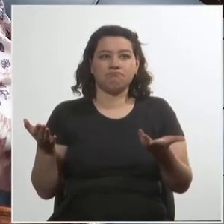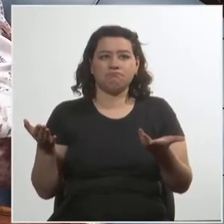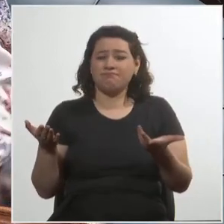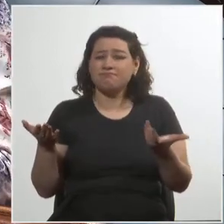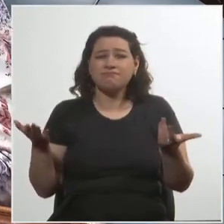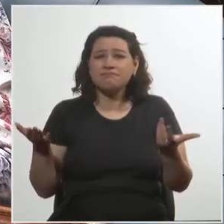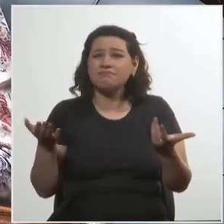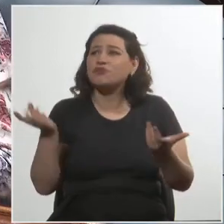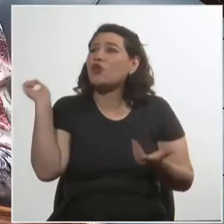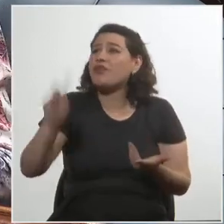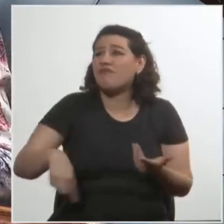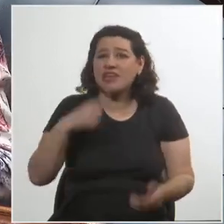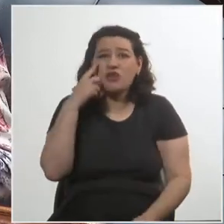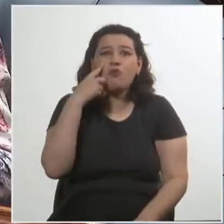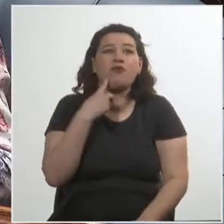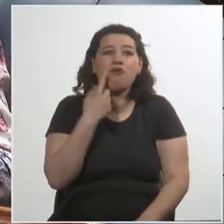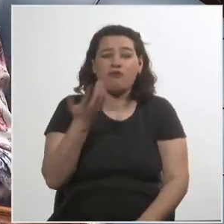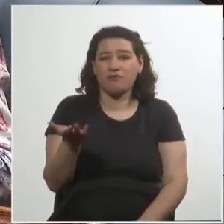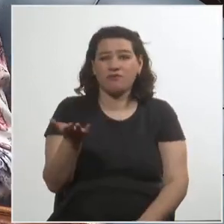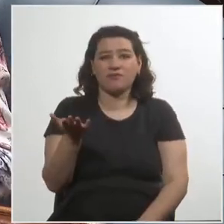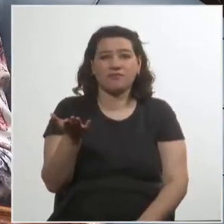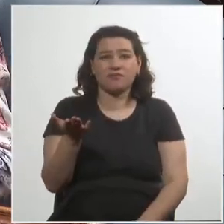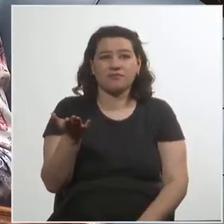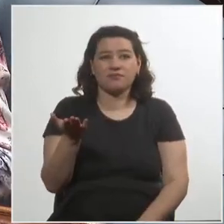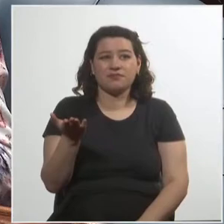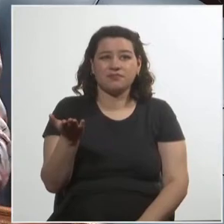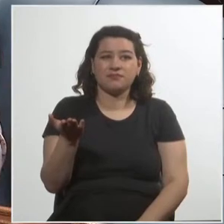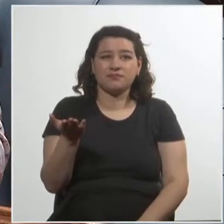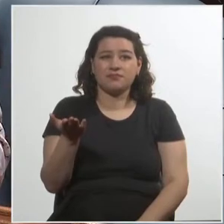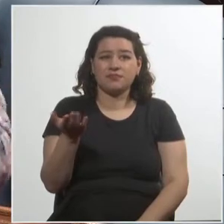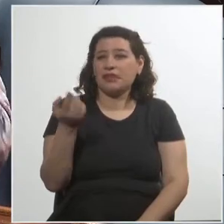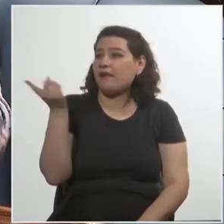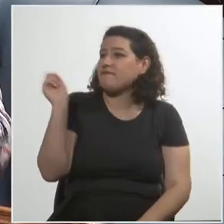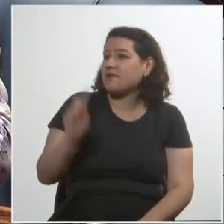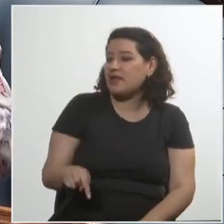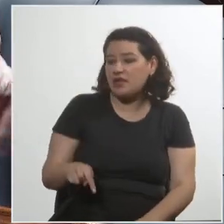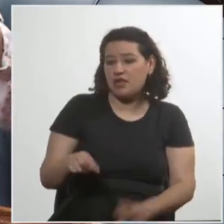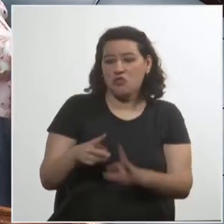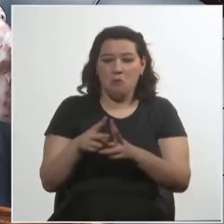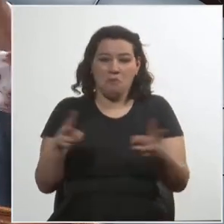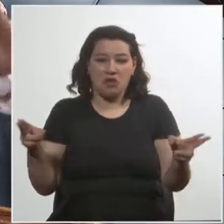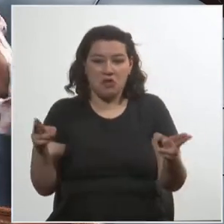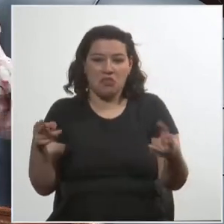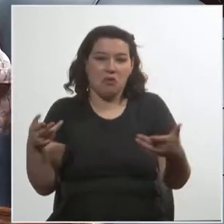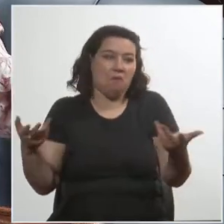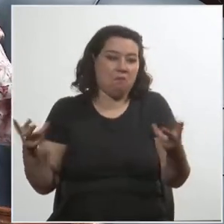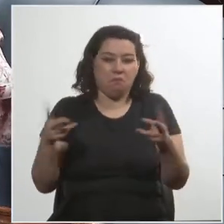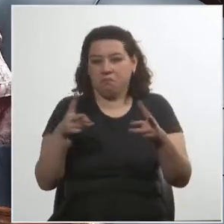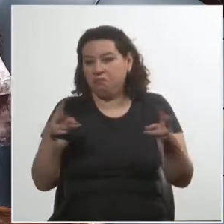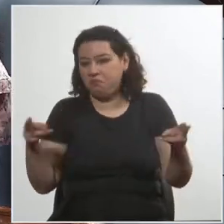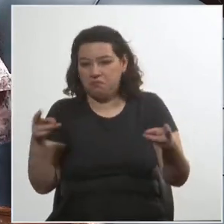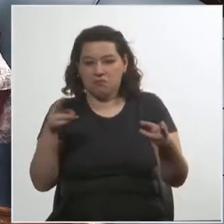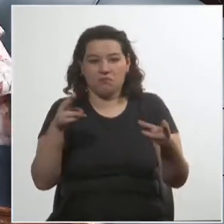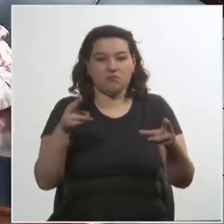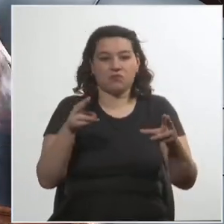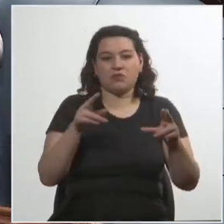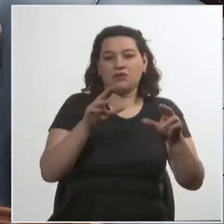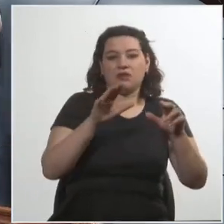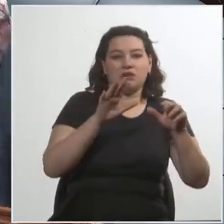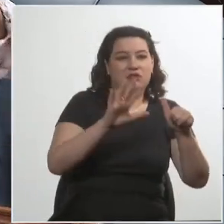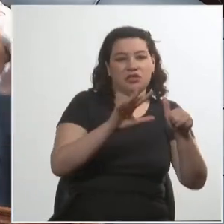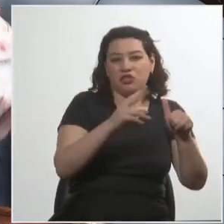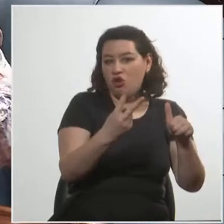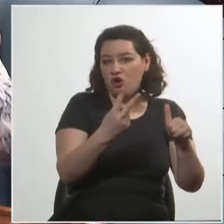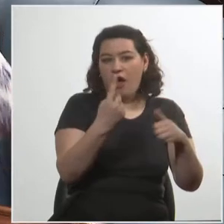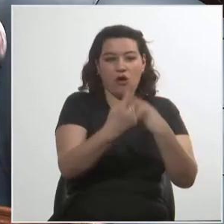De dónde sale esa cuantificación sale de un periodo x entre un determinado hecho en el 62 de